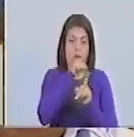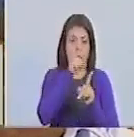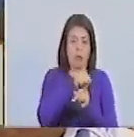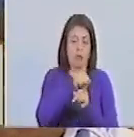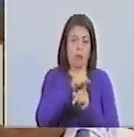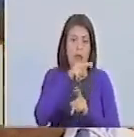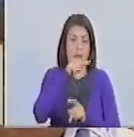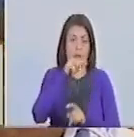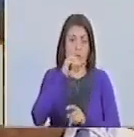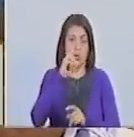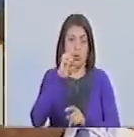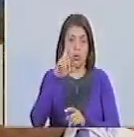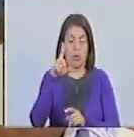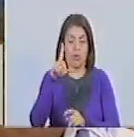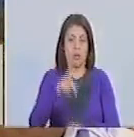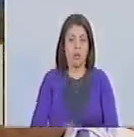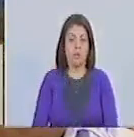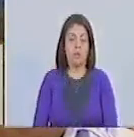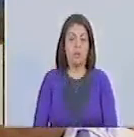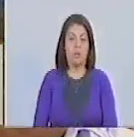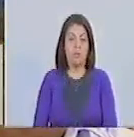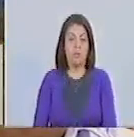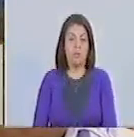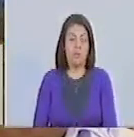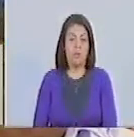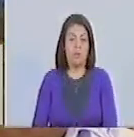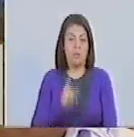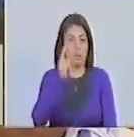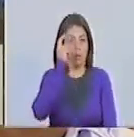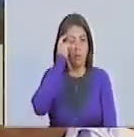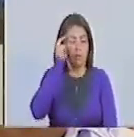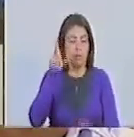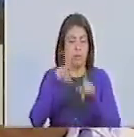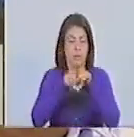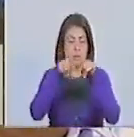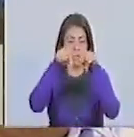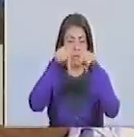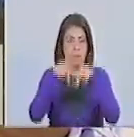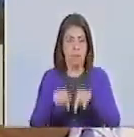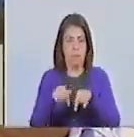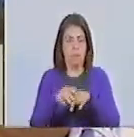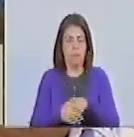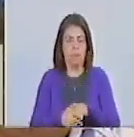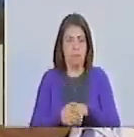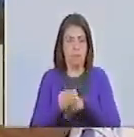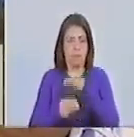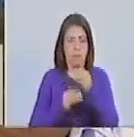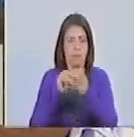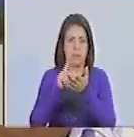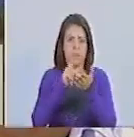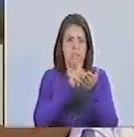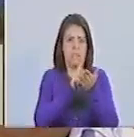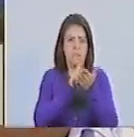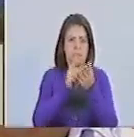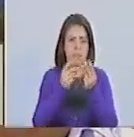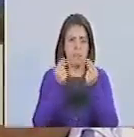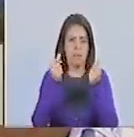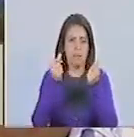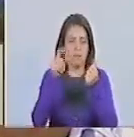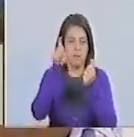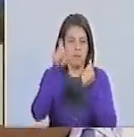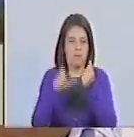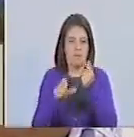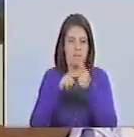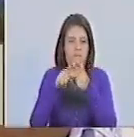Noel Rodríguez Mata, quien un día como hoy estuvo la desaparición